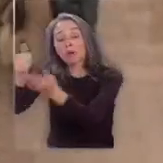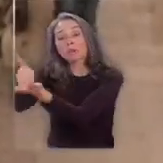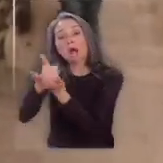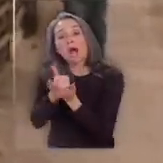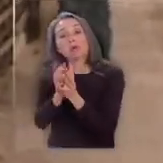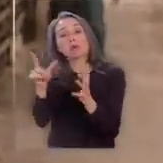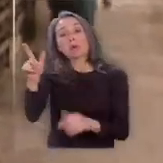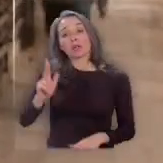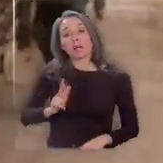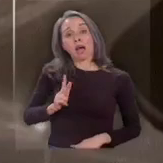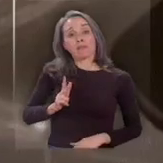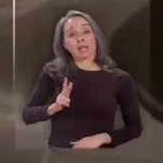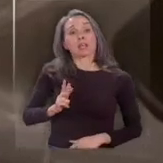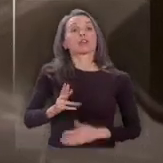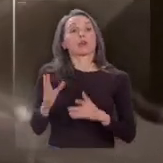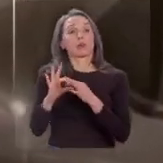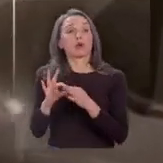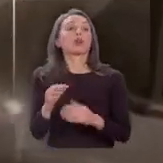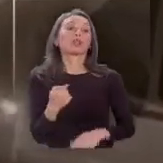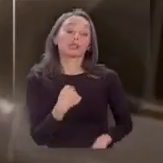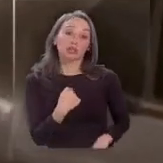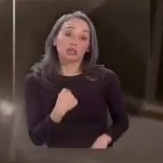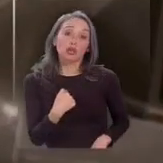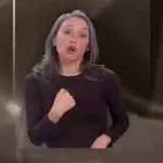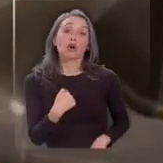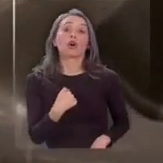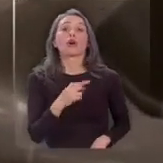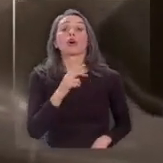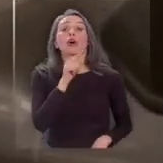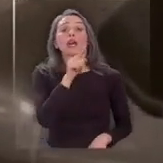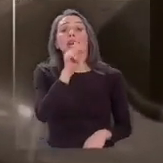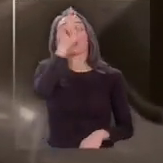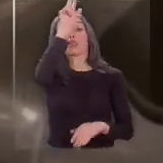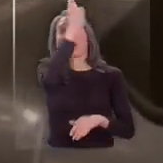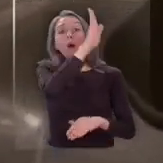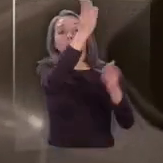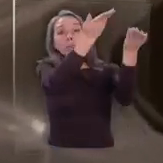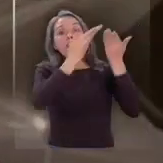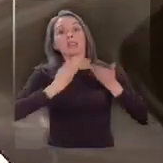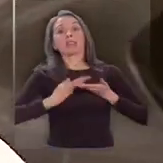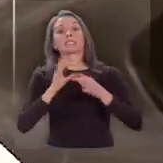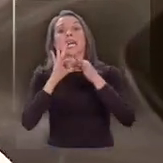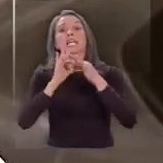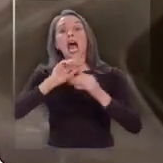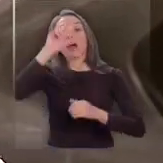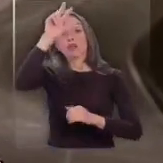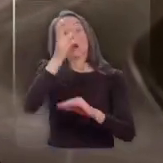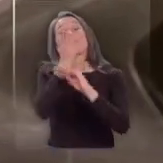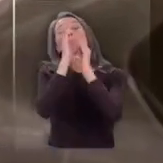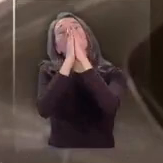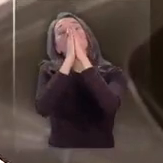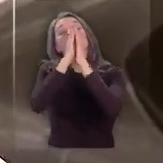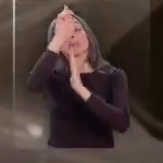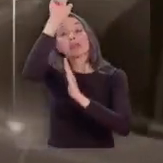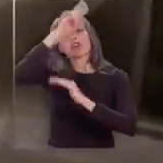Tengo mucho que agradecerle a Mauricio. Sí, ellos están dándonos la bendición ahorita, gracias a Dios. Y bueno, pidiéndole a Dios que